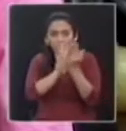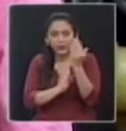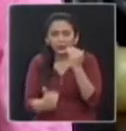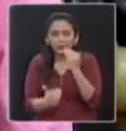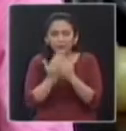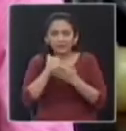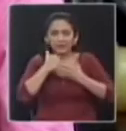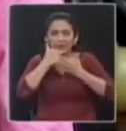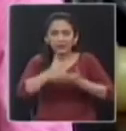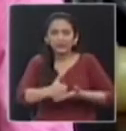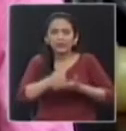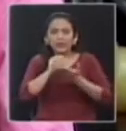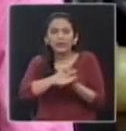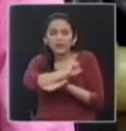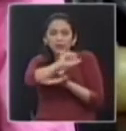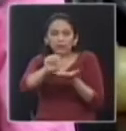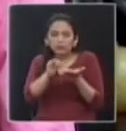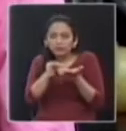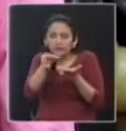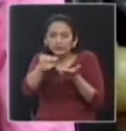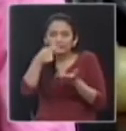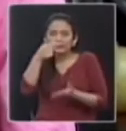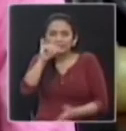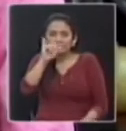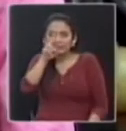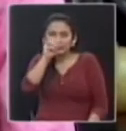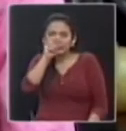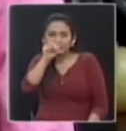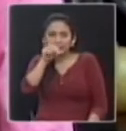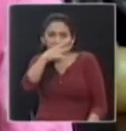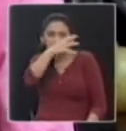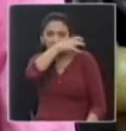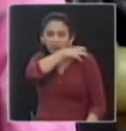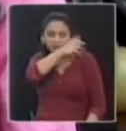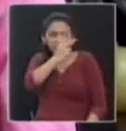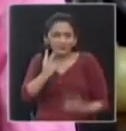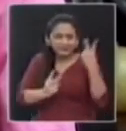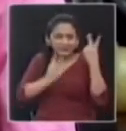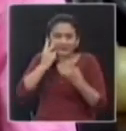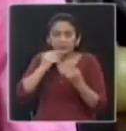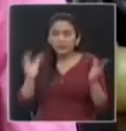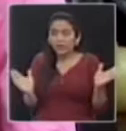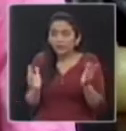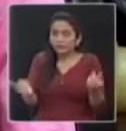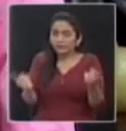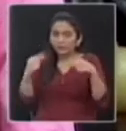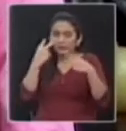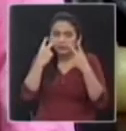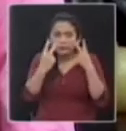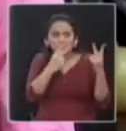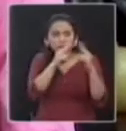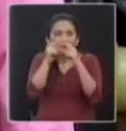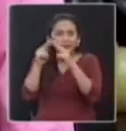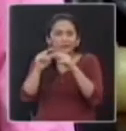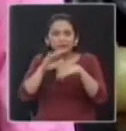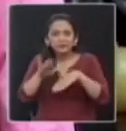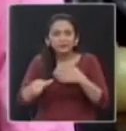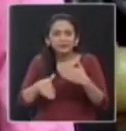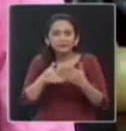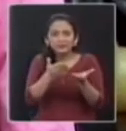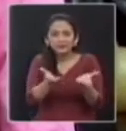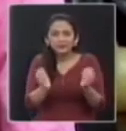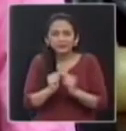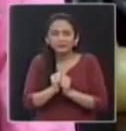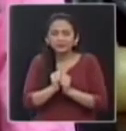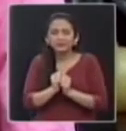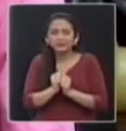Es un proyecto creado para promover y difundir los lugares y los atractivos turísticos del Cantón Girón. Cantón Girón, que está ubicado a 35